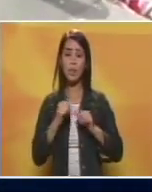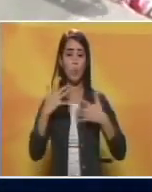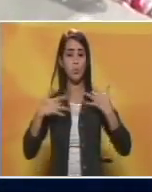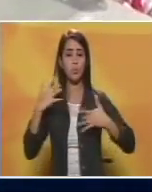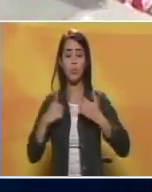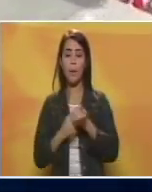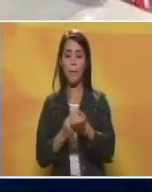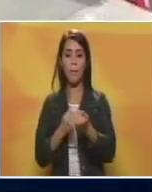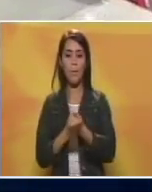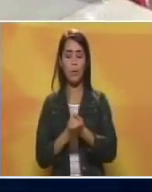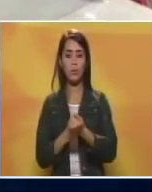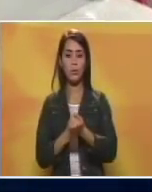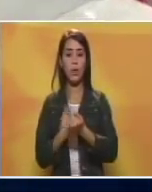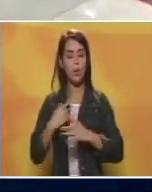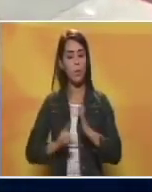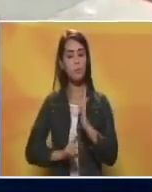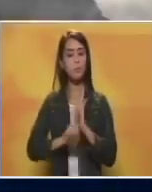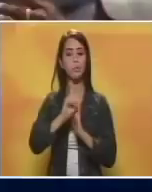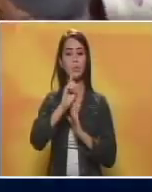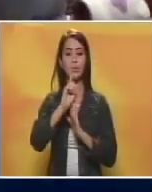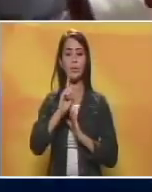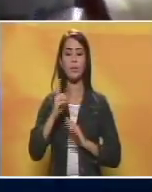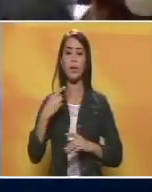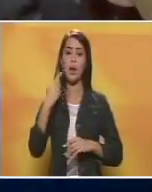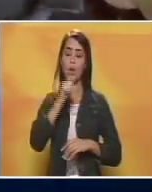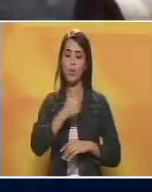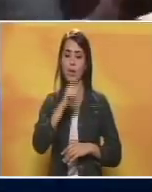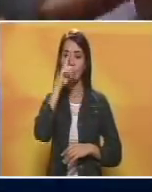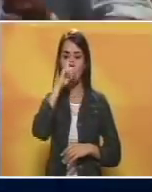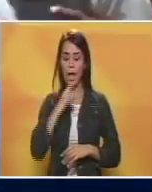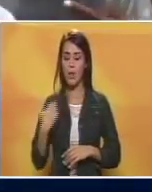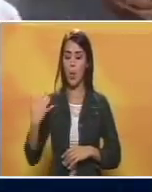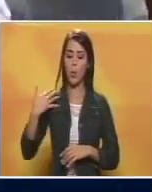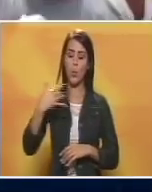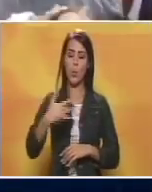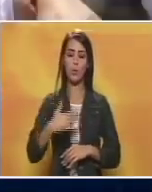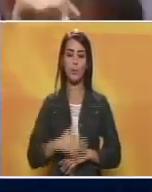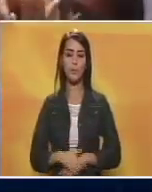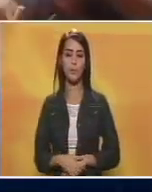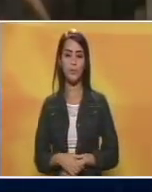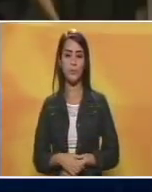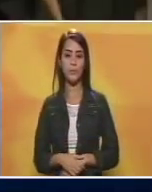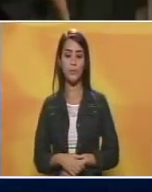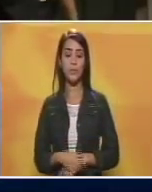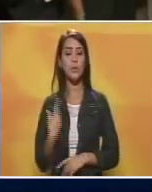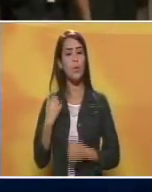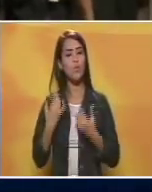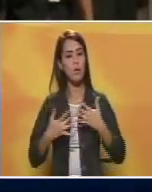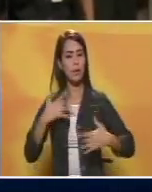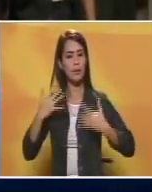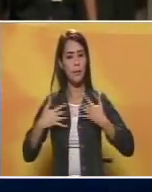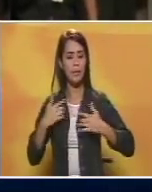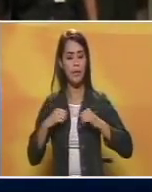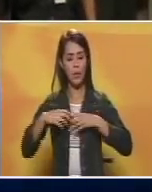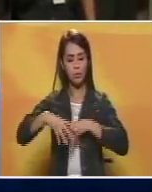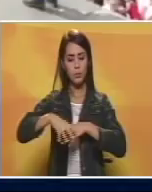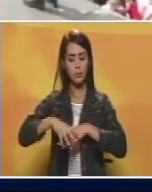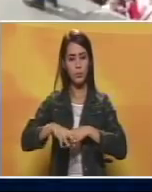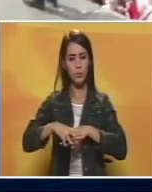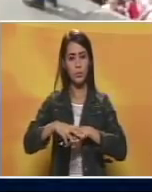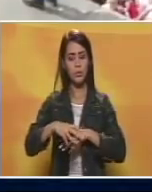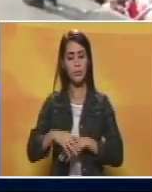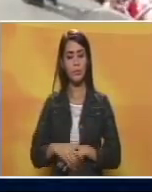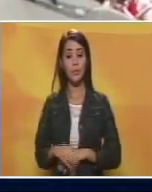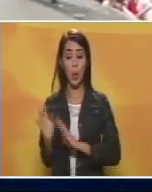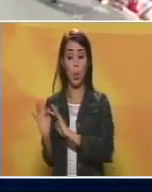de solidaridad que se han venido desarrollando en los últimos 10 años, como es el Sopaso, un evento donde se da cita a miles de personas. La cantidad que